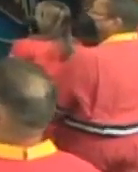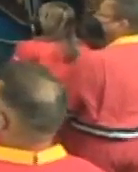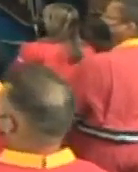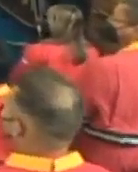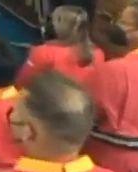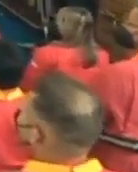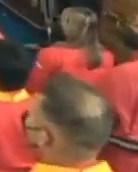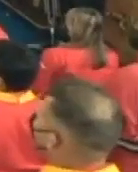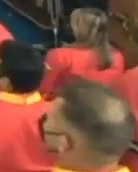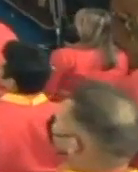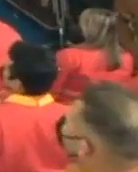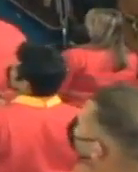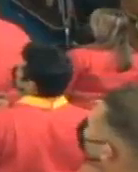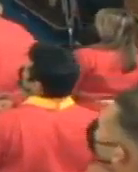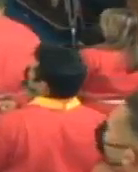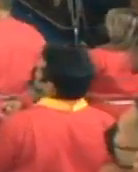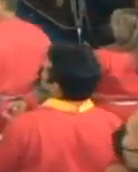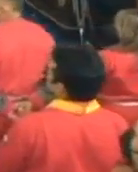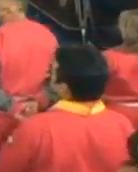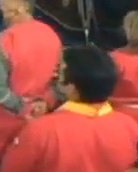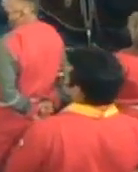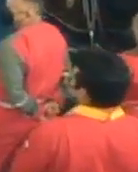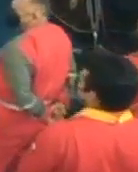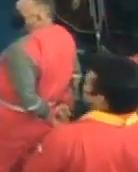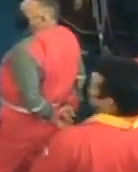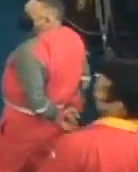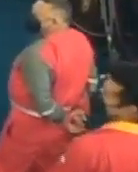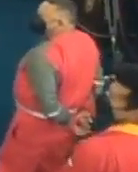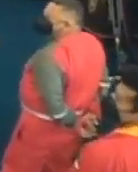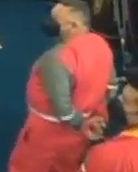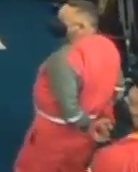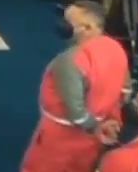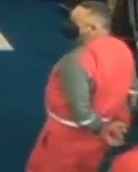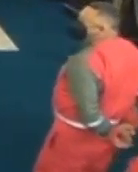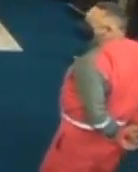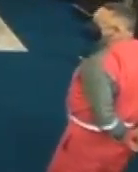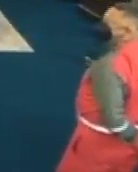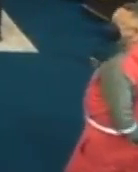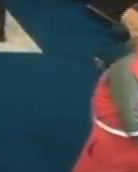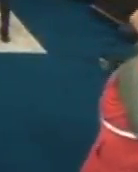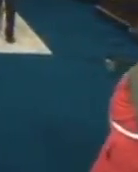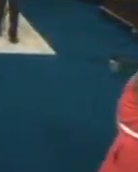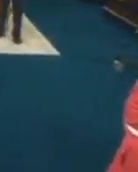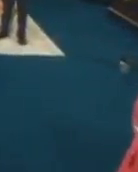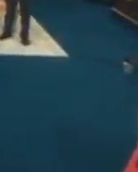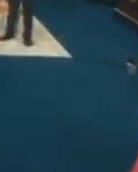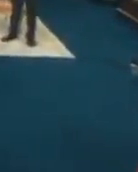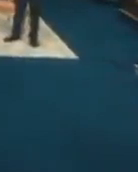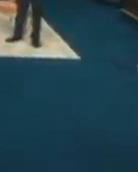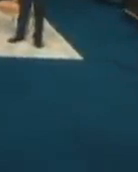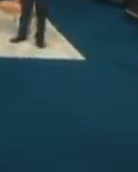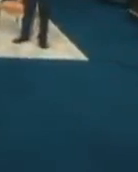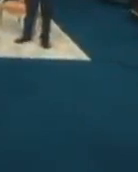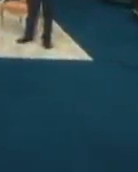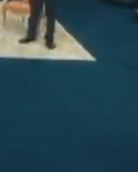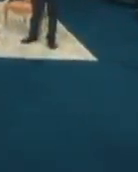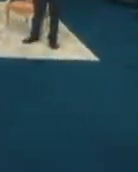el pasado 7 de agosto para prestar sus servicios gracias a las alianzas de cooperación entre Venezuela y